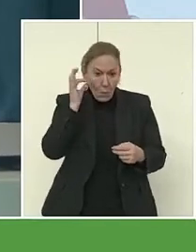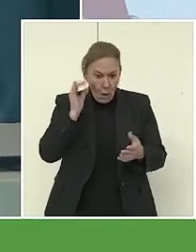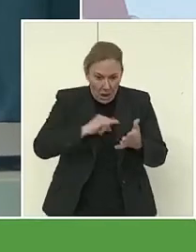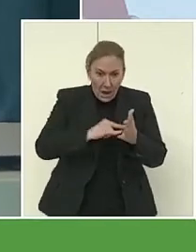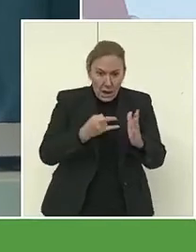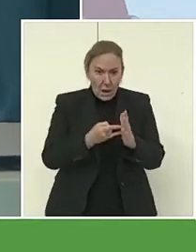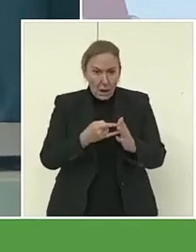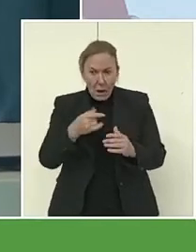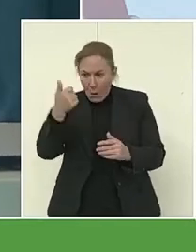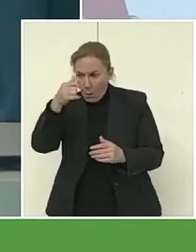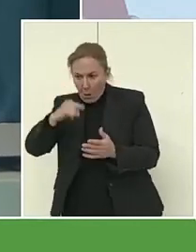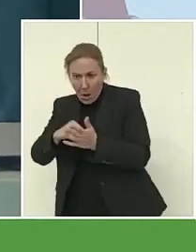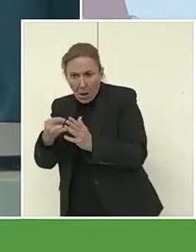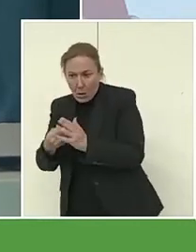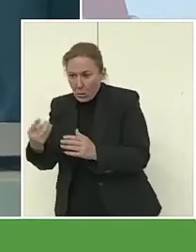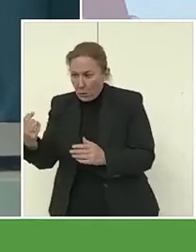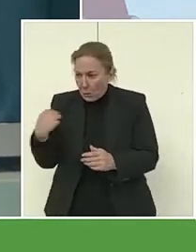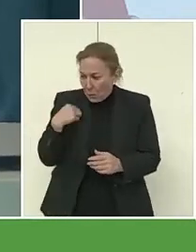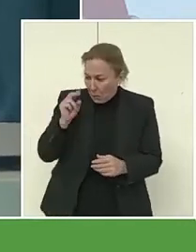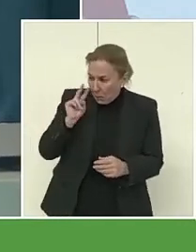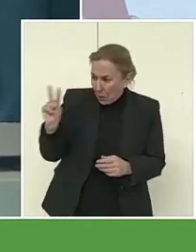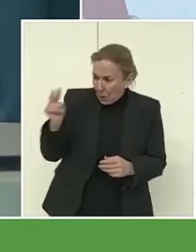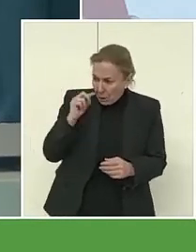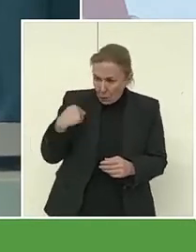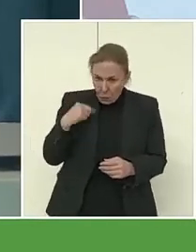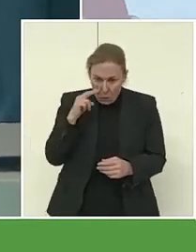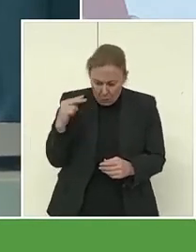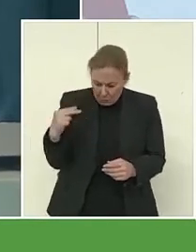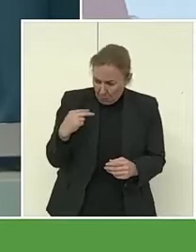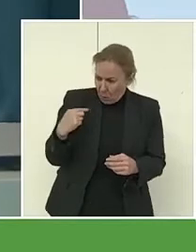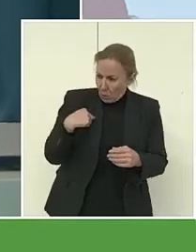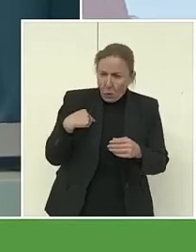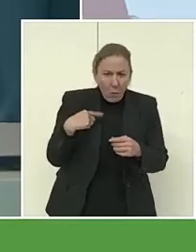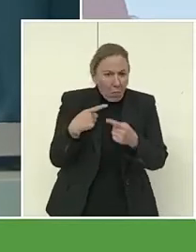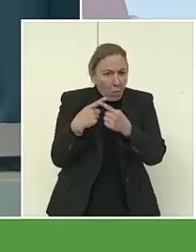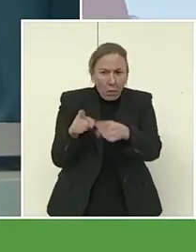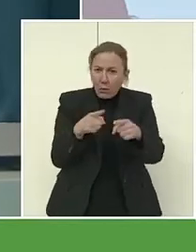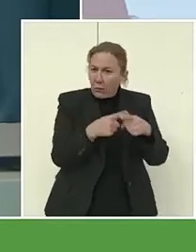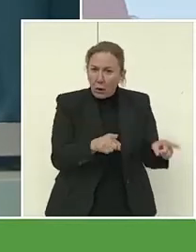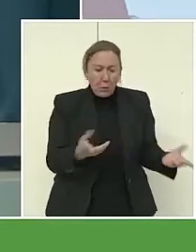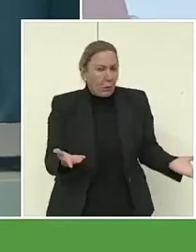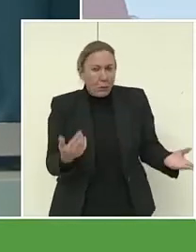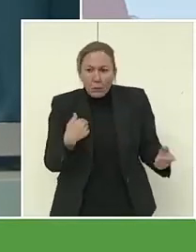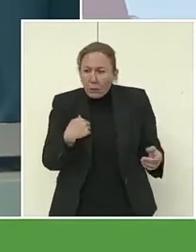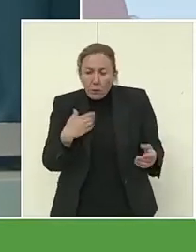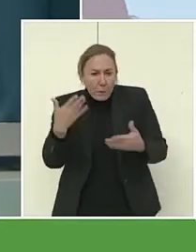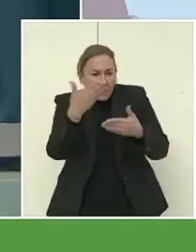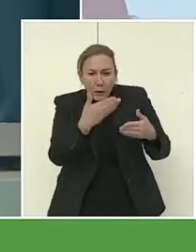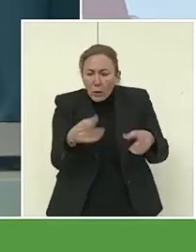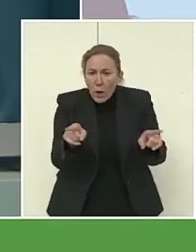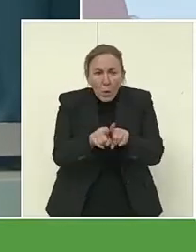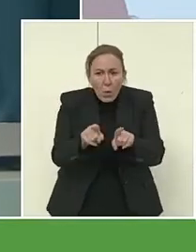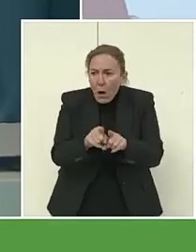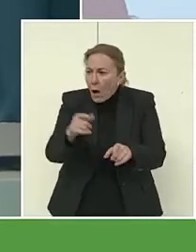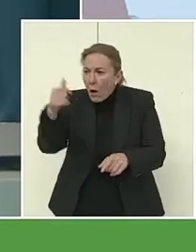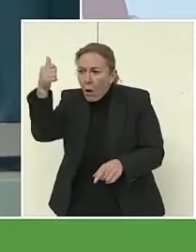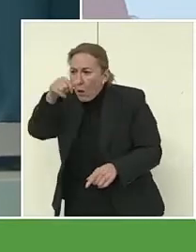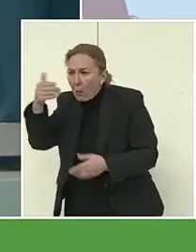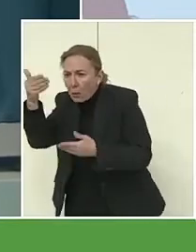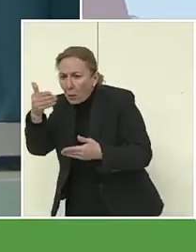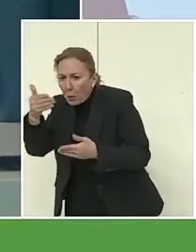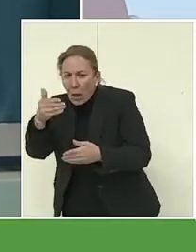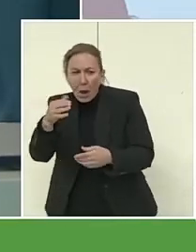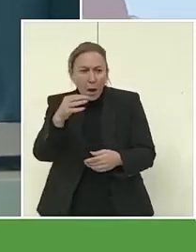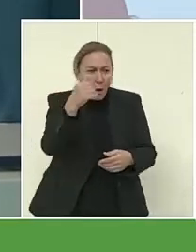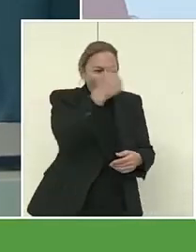No sé cómo se siente un hombre ingeniero. Yo he estudiado ingeniería igual que otros compañeros hombres que han estudiado ingeniería y que otras compañeras mujeres que han estudiado ingeniería.